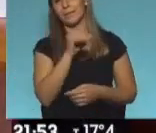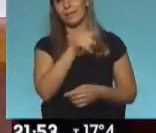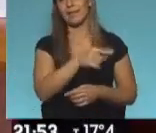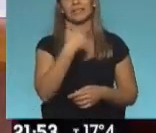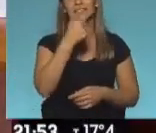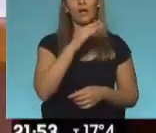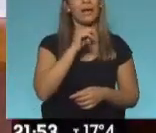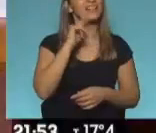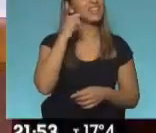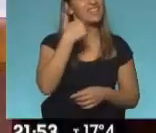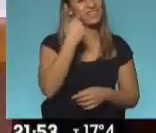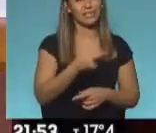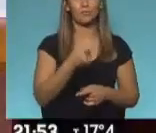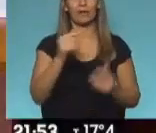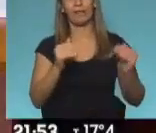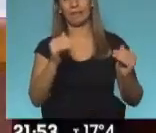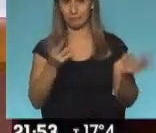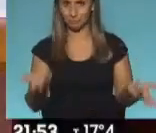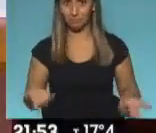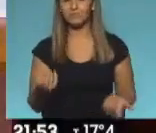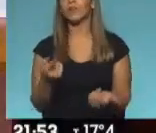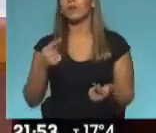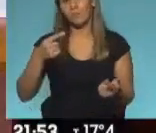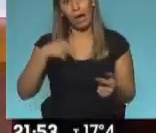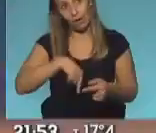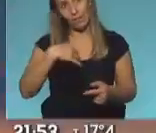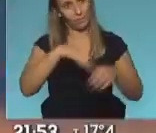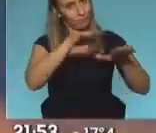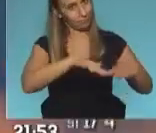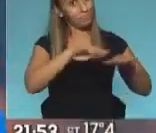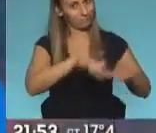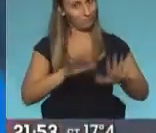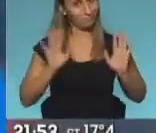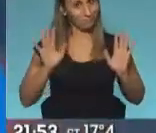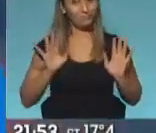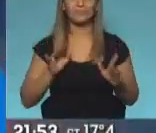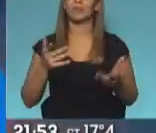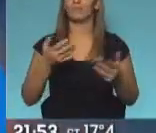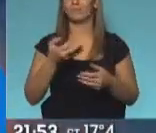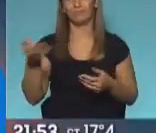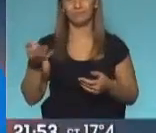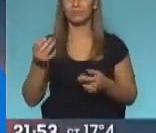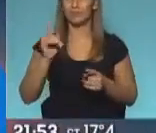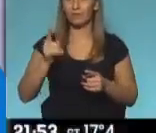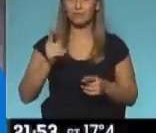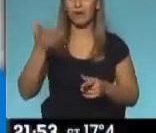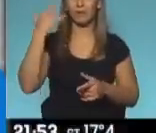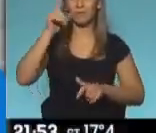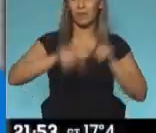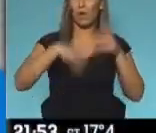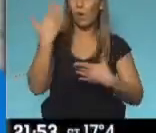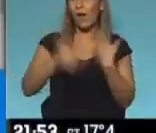Graf. Bueno, hay que tener memoria y hay que ponerla ya en el altar, ¿no? Claro, y con esos monstruos que eran espléndidas